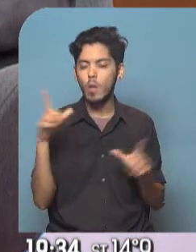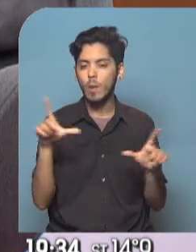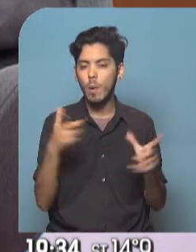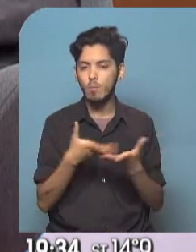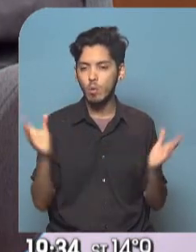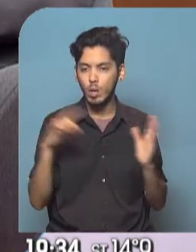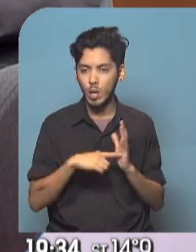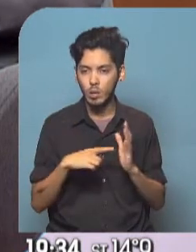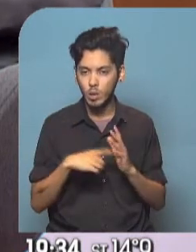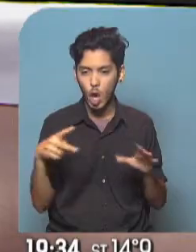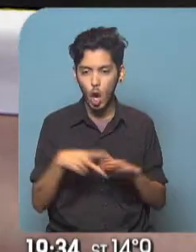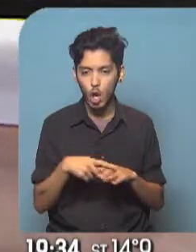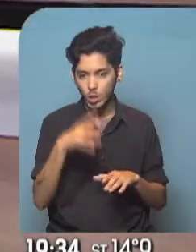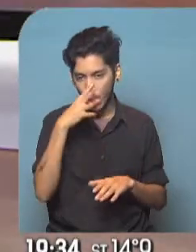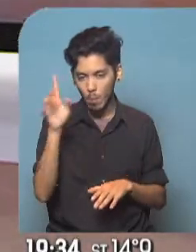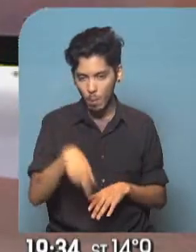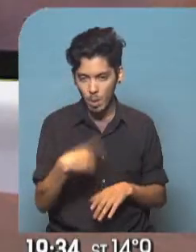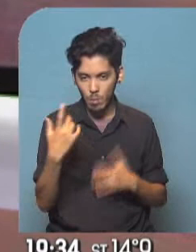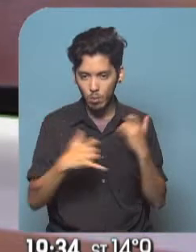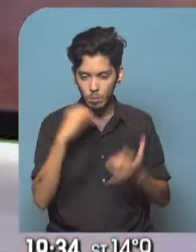continuamos después de esta breve pausa.